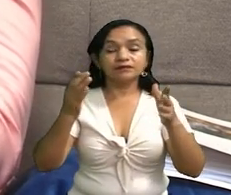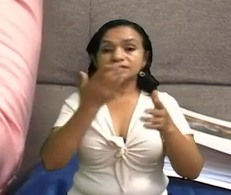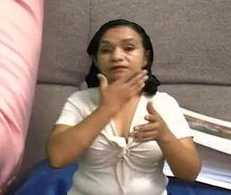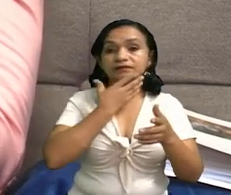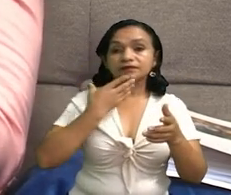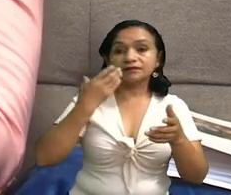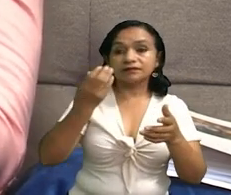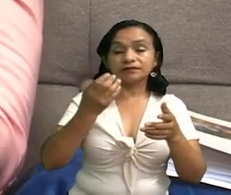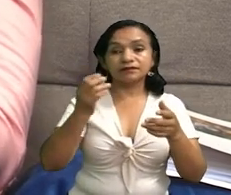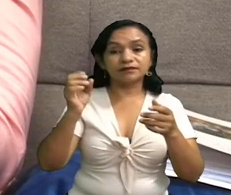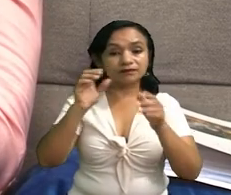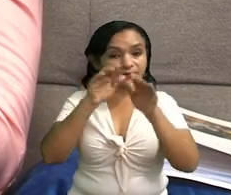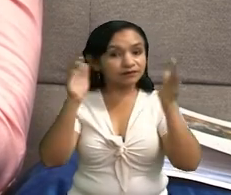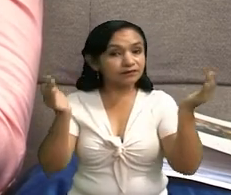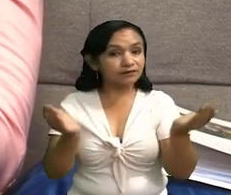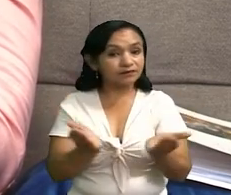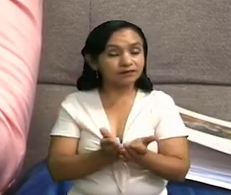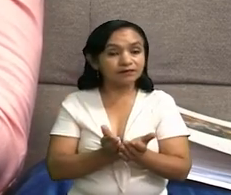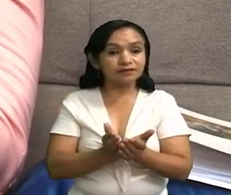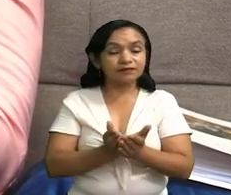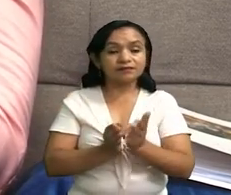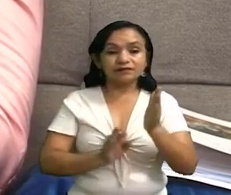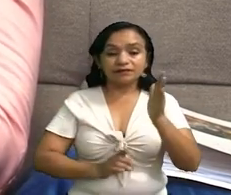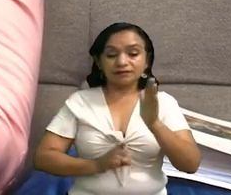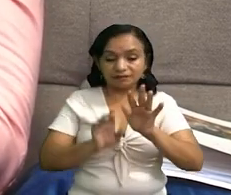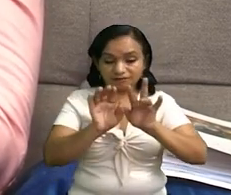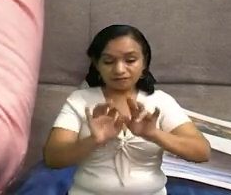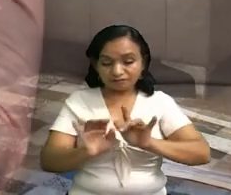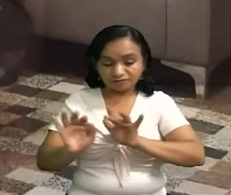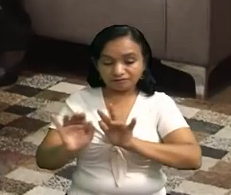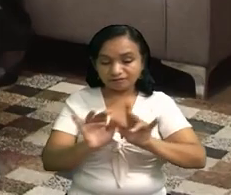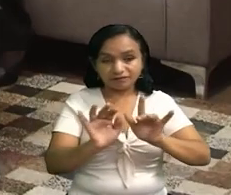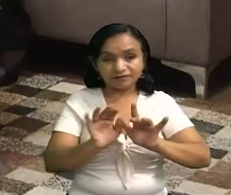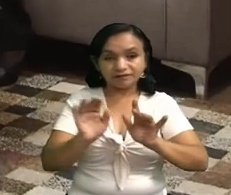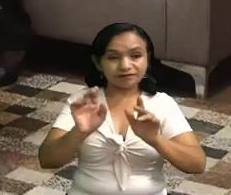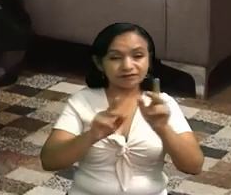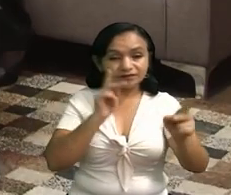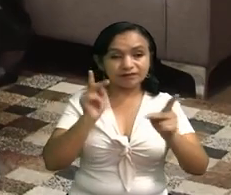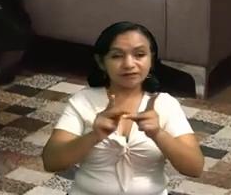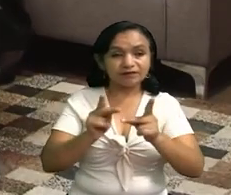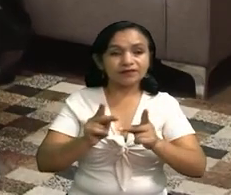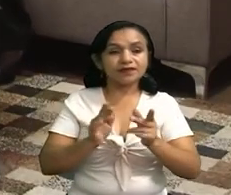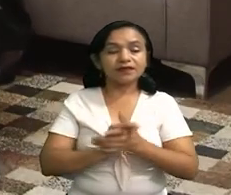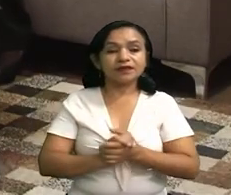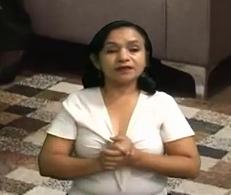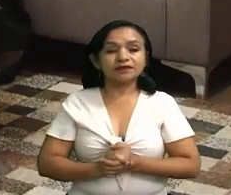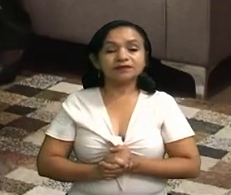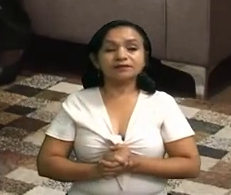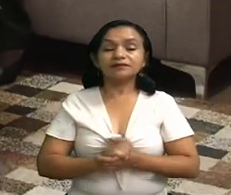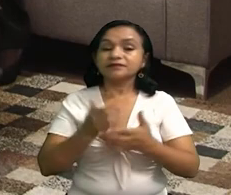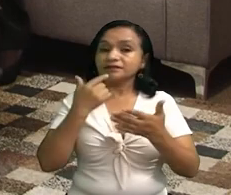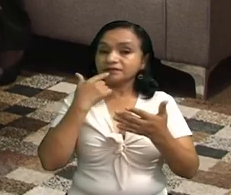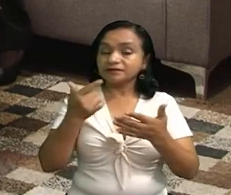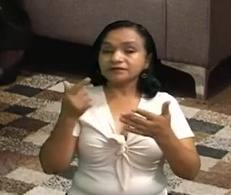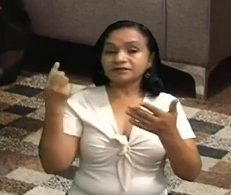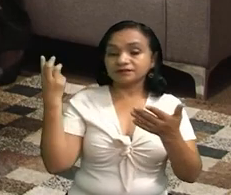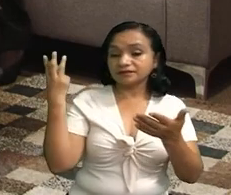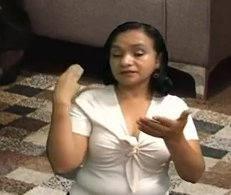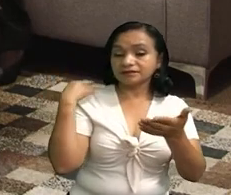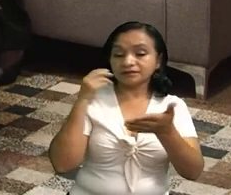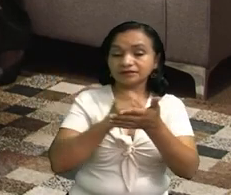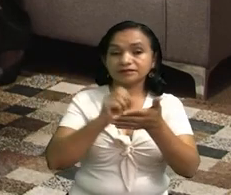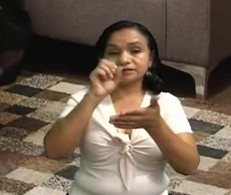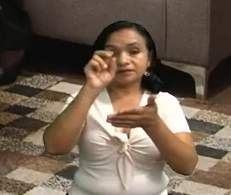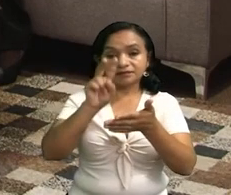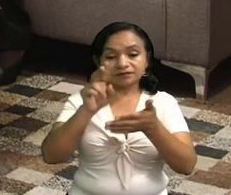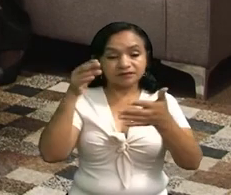jóvenes a nivel de todo el mundo. Desarrollándose de forma integral, sin duda alguna. Sí. Compañera Ramona, maestra Ramona, tenemos que